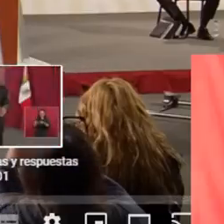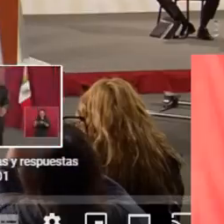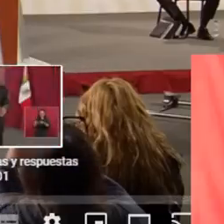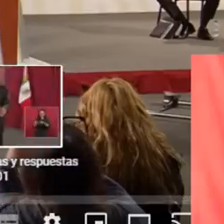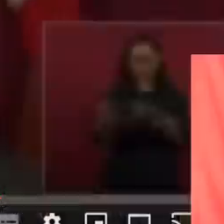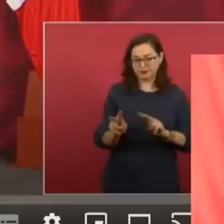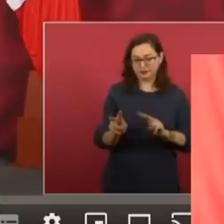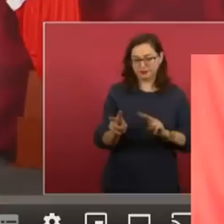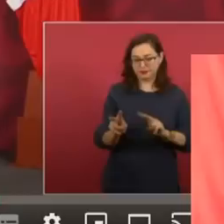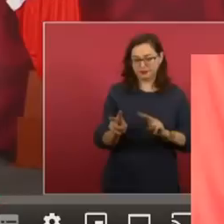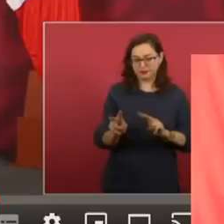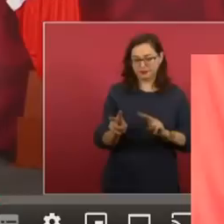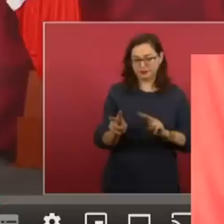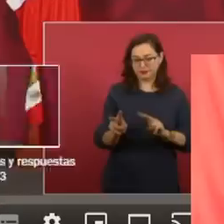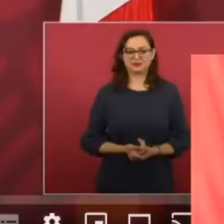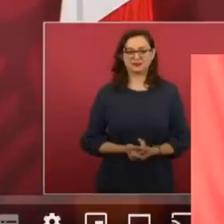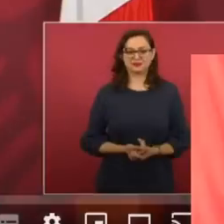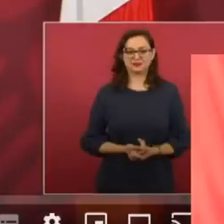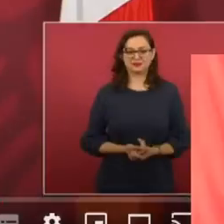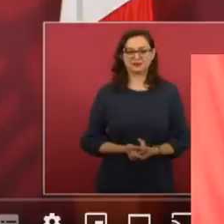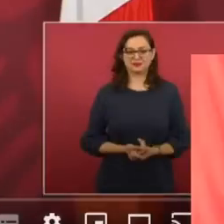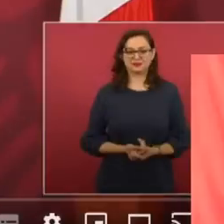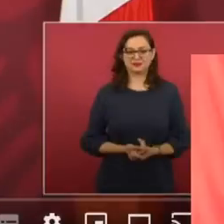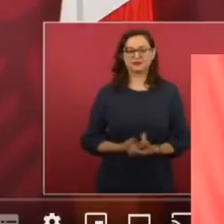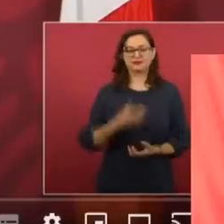final de que acabó la canción a ver quiero ver qué dice